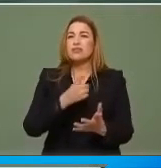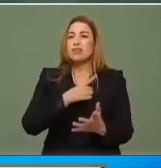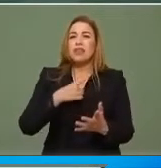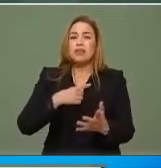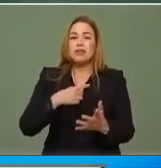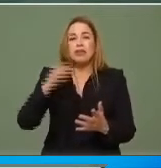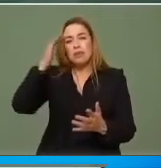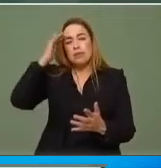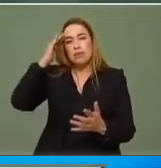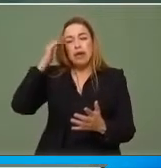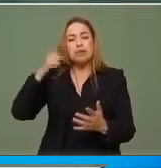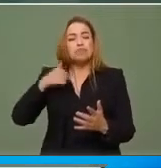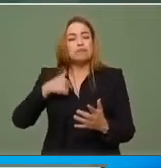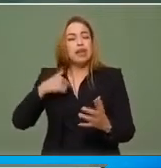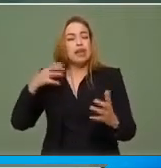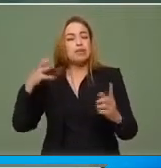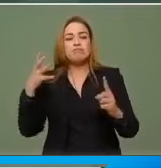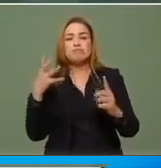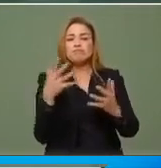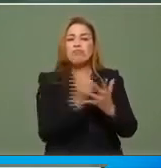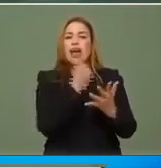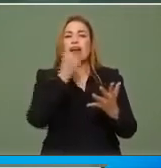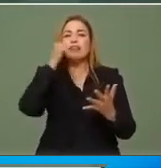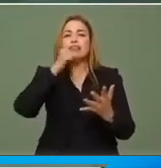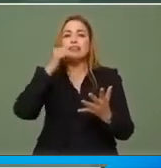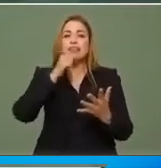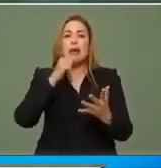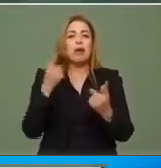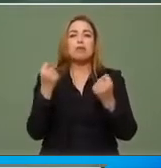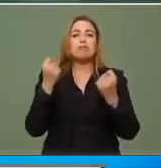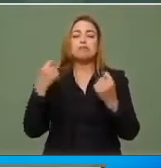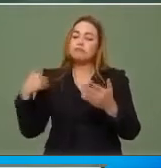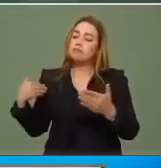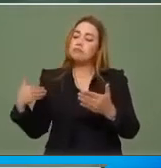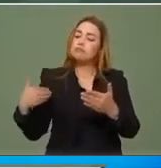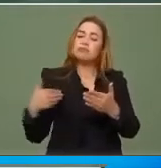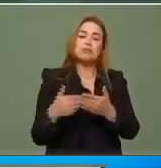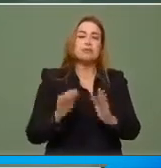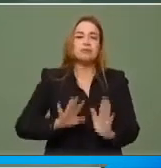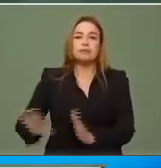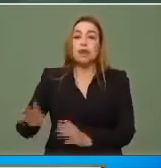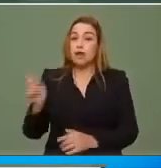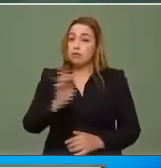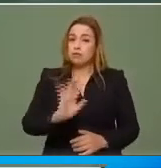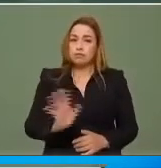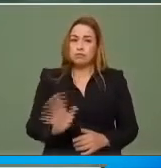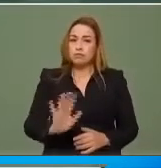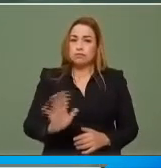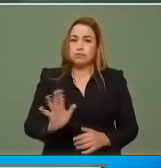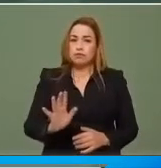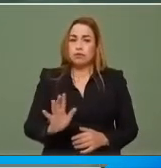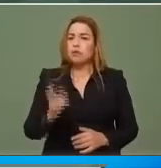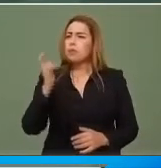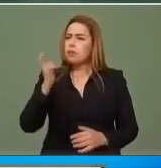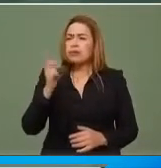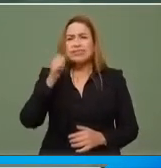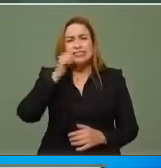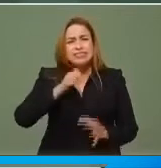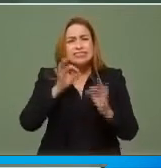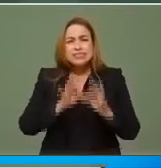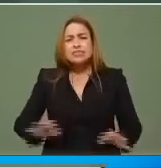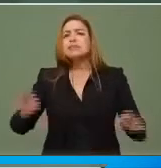Toledo, vinculado con procesos de corrupción en Coyoacán, y el diputado Serrano, vinculado con desvíos de dinero en la Ciudad de